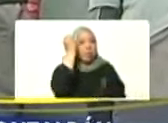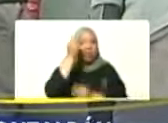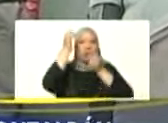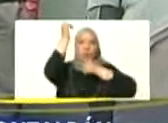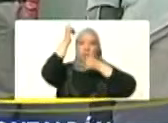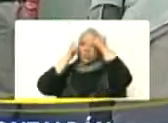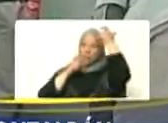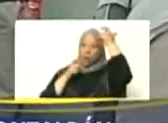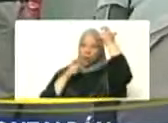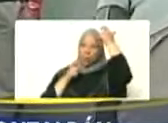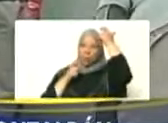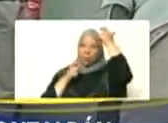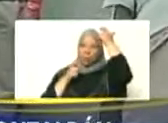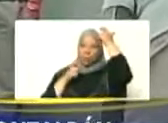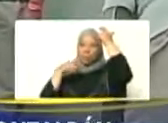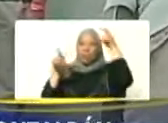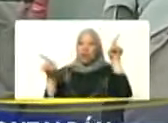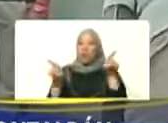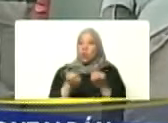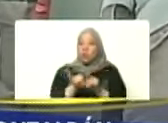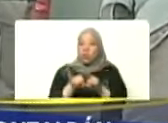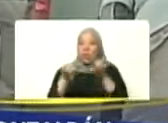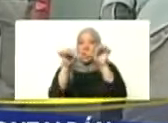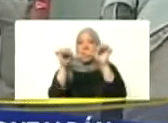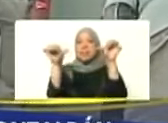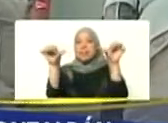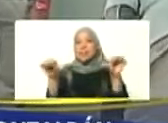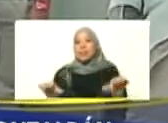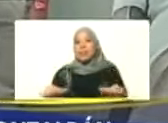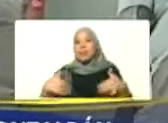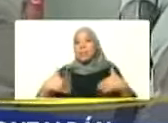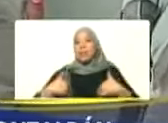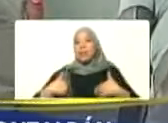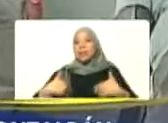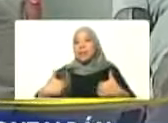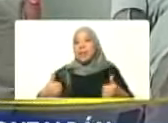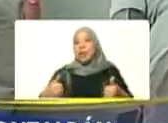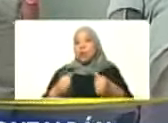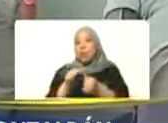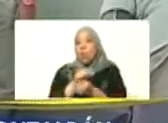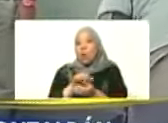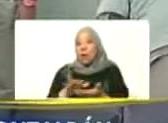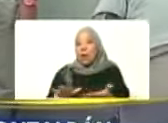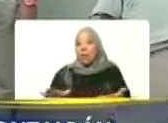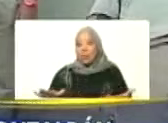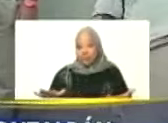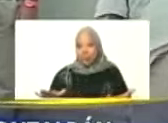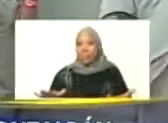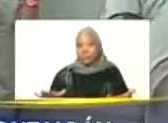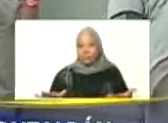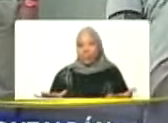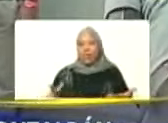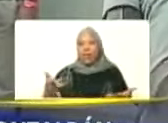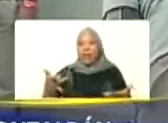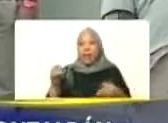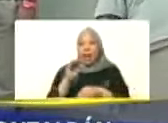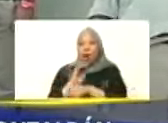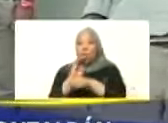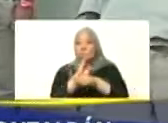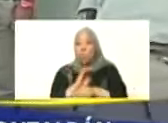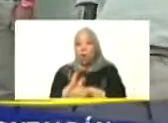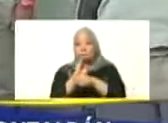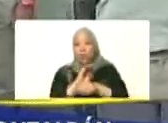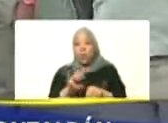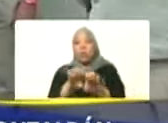lo motiva a preservar nuestro sistema público de salud, nuestro sistema público de educación, a preservar,